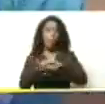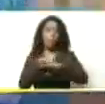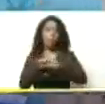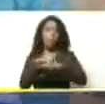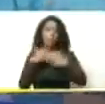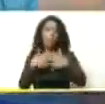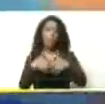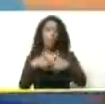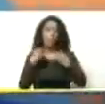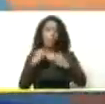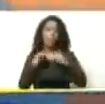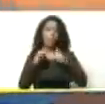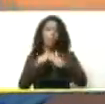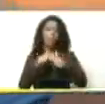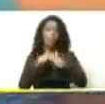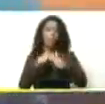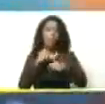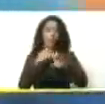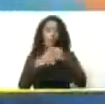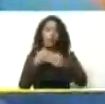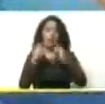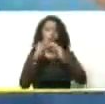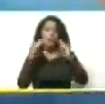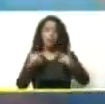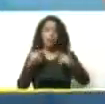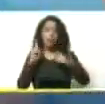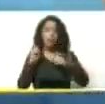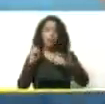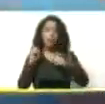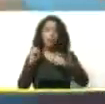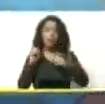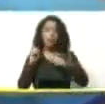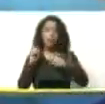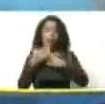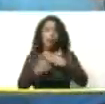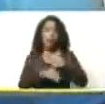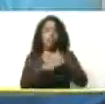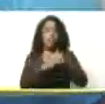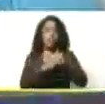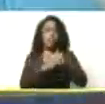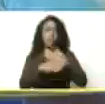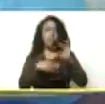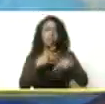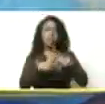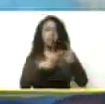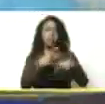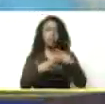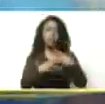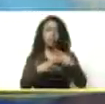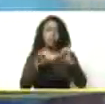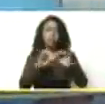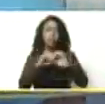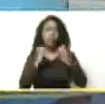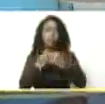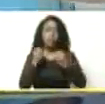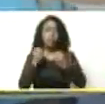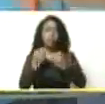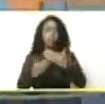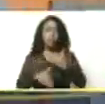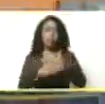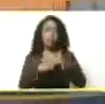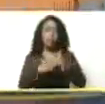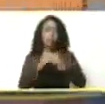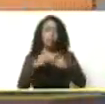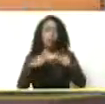industria para empezar a tomar los galpones ya quiero destacar que llegabas a un proceso de politización de clase para avanzar entonces la